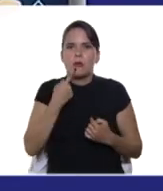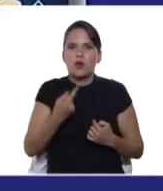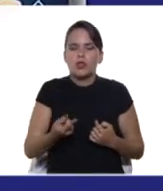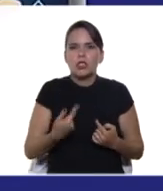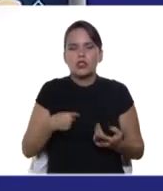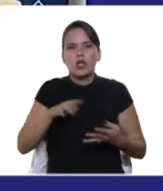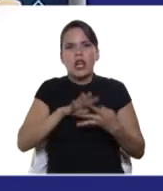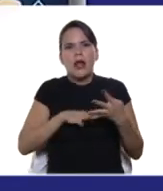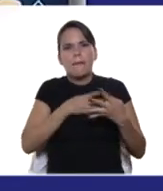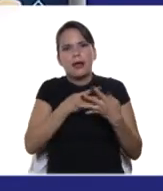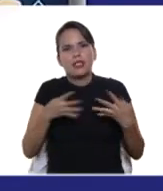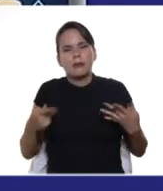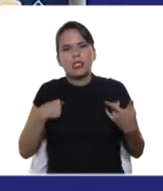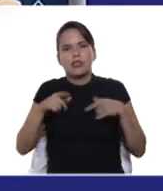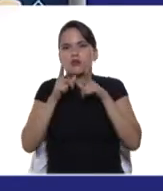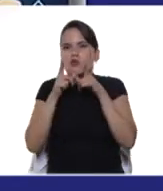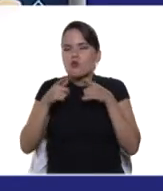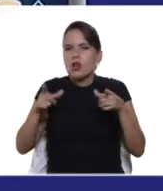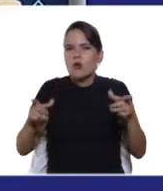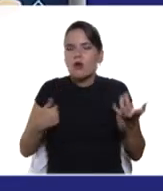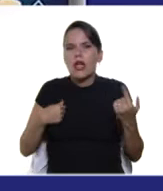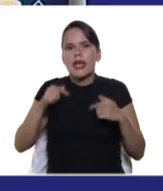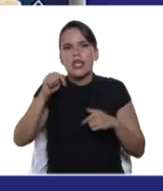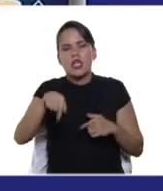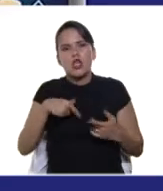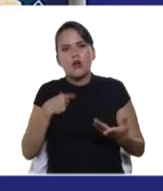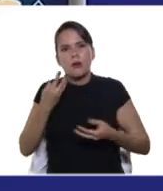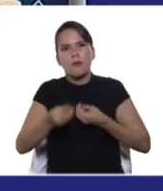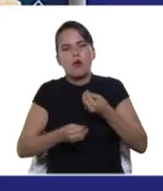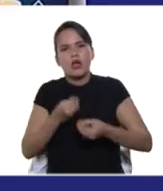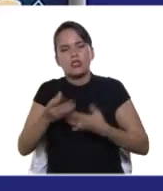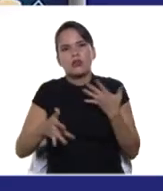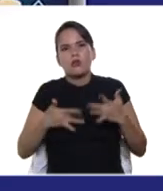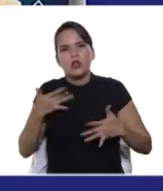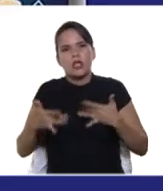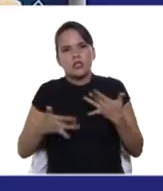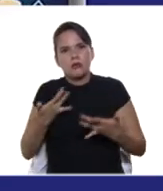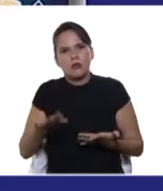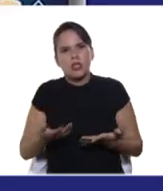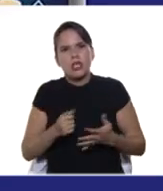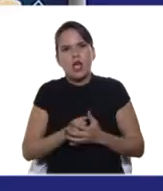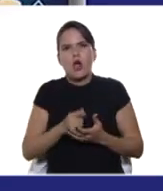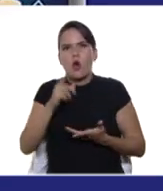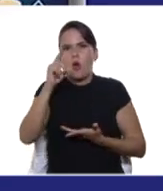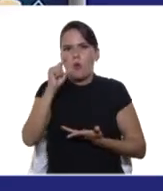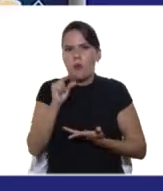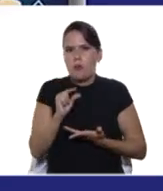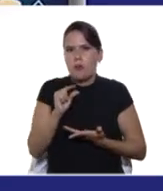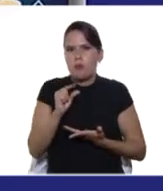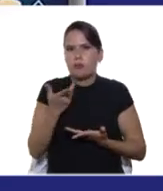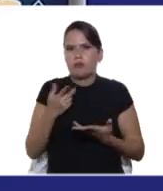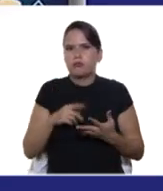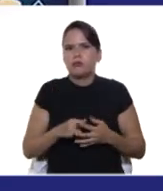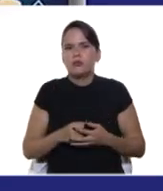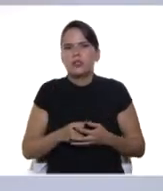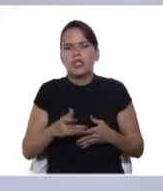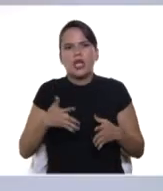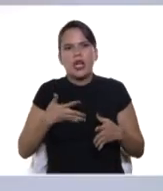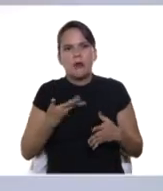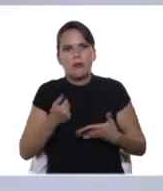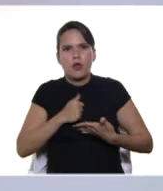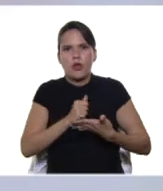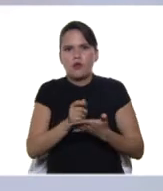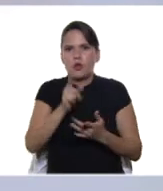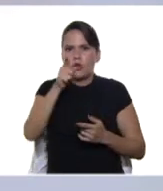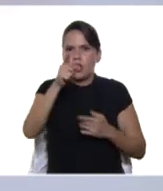que las matemáticas son un lenguaje y hoy vamos a realizar una actividad o un pequeño tips que les puede servir a